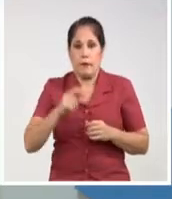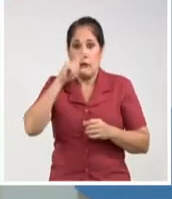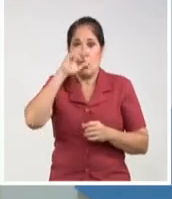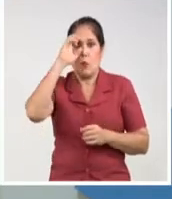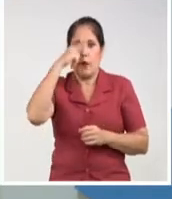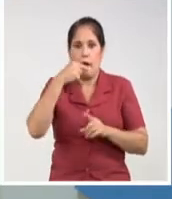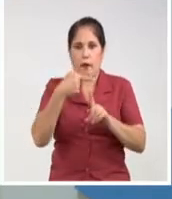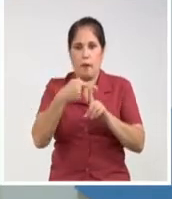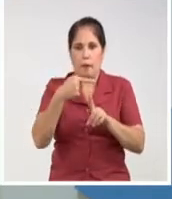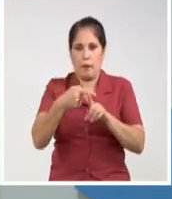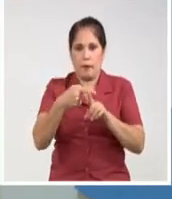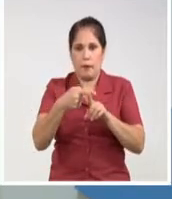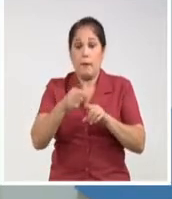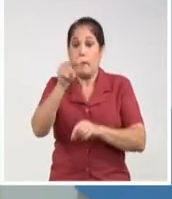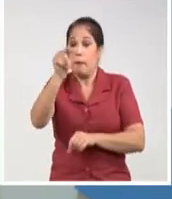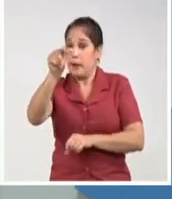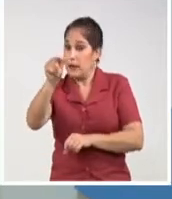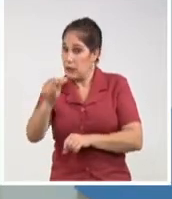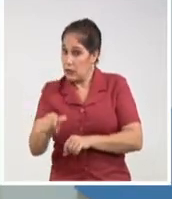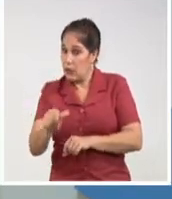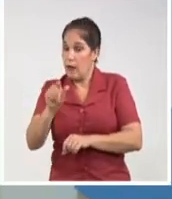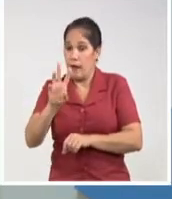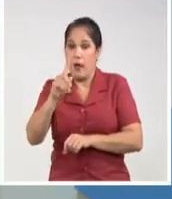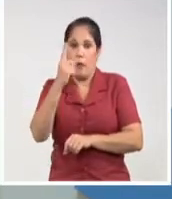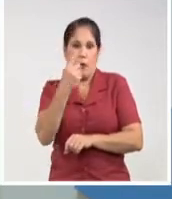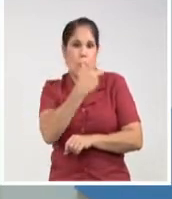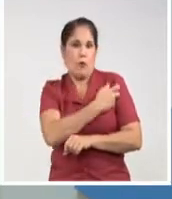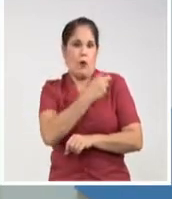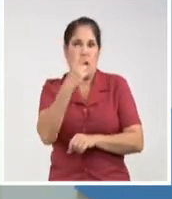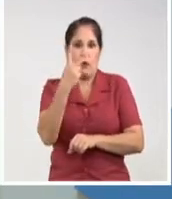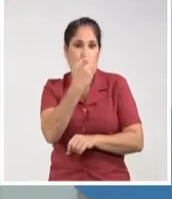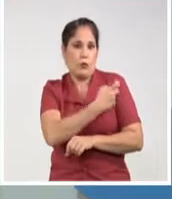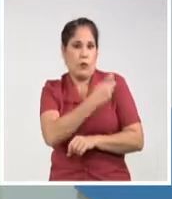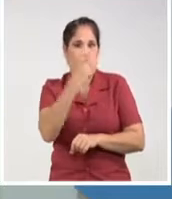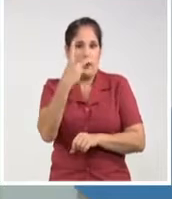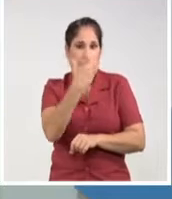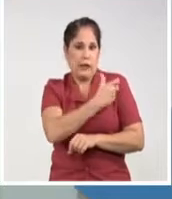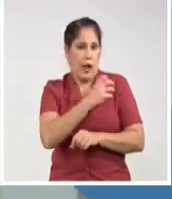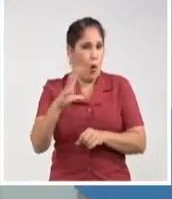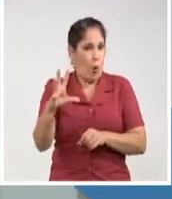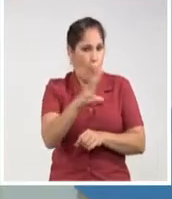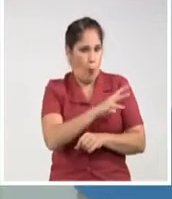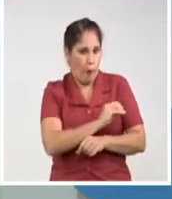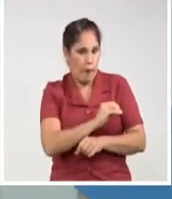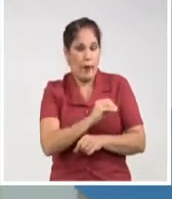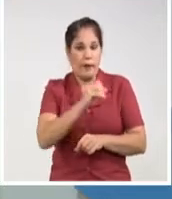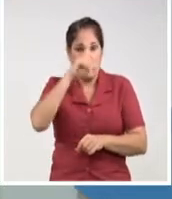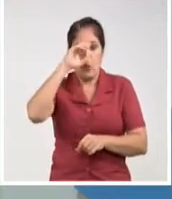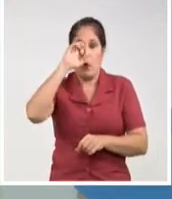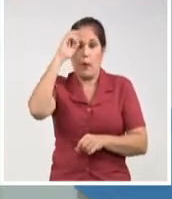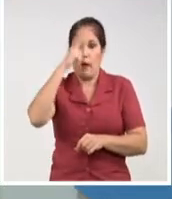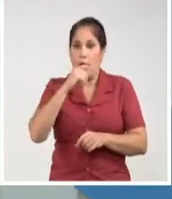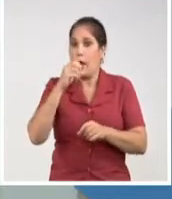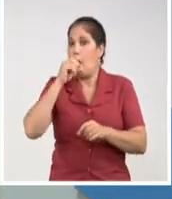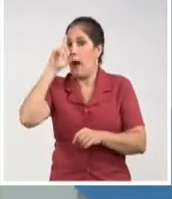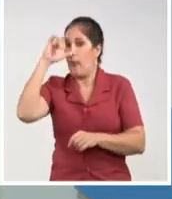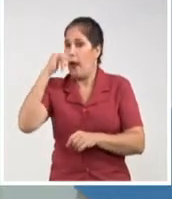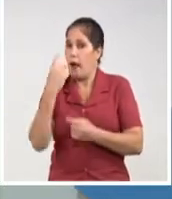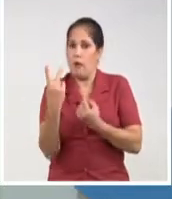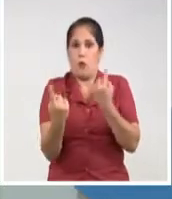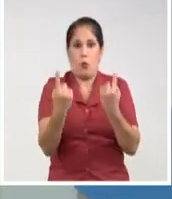el caso de las personas que tengan 3 dosis, lo que equivale a un esquema completo, tanto de Soberana como de Abdala,